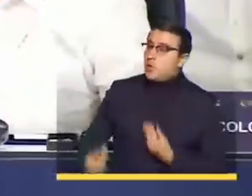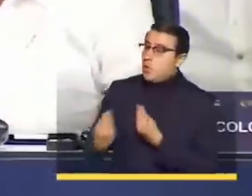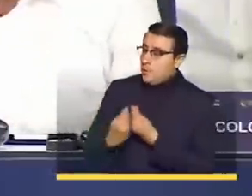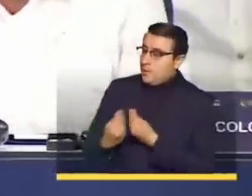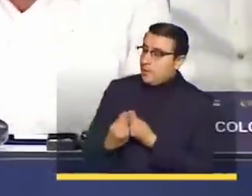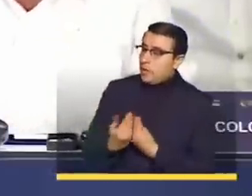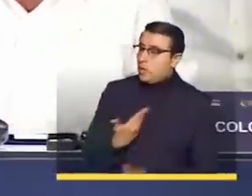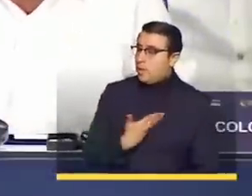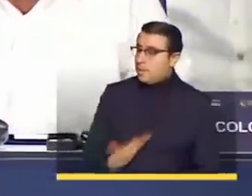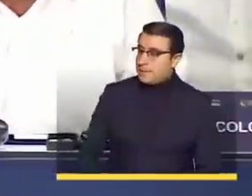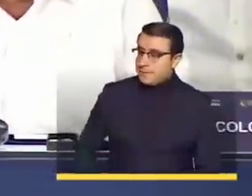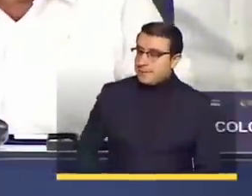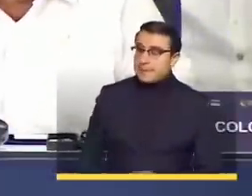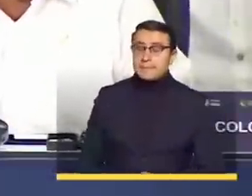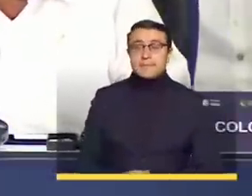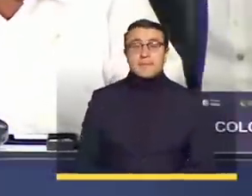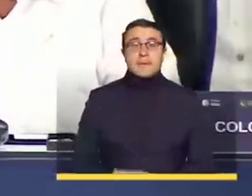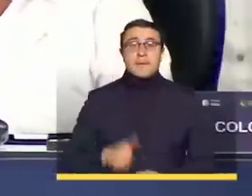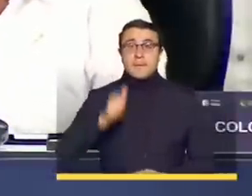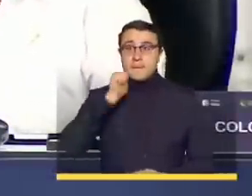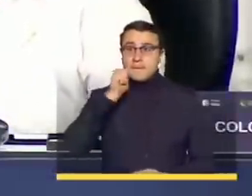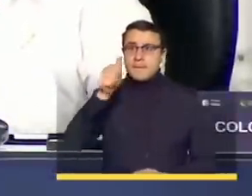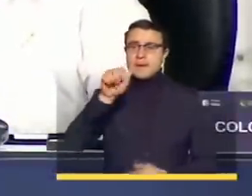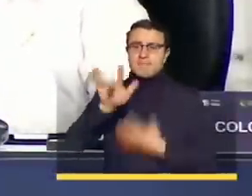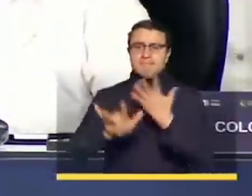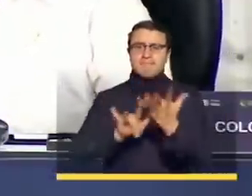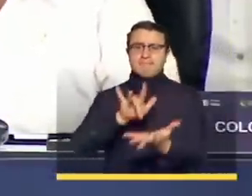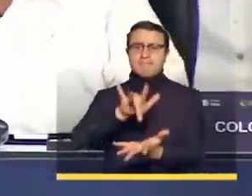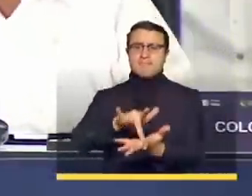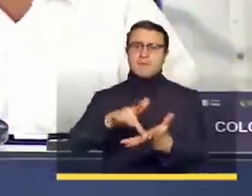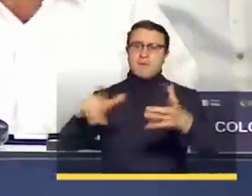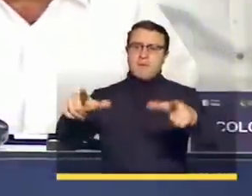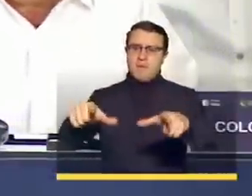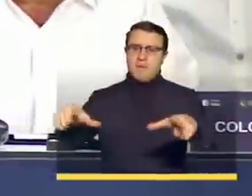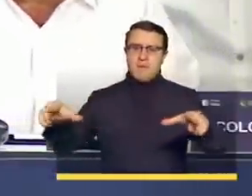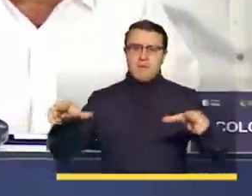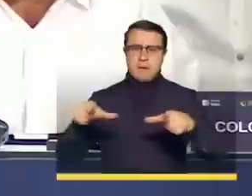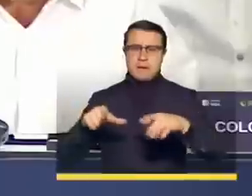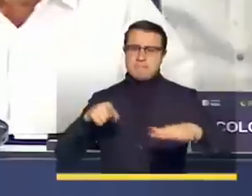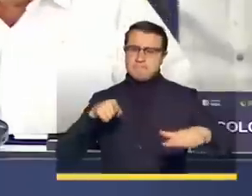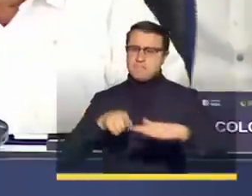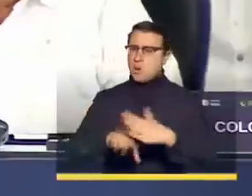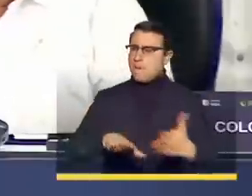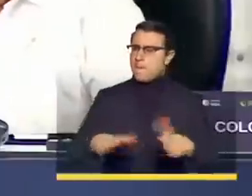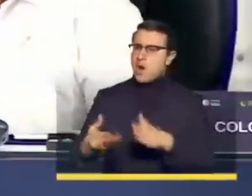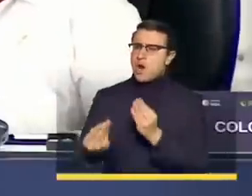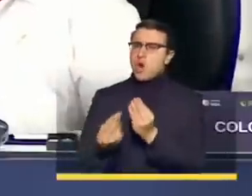presidente. Mañana estaremos donde asesinaron a un compañero presidente.